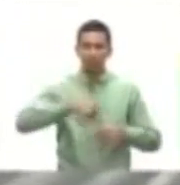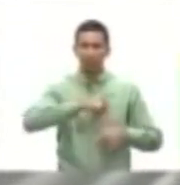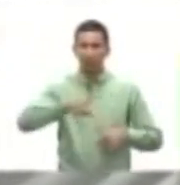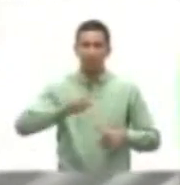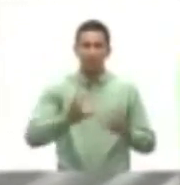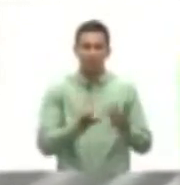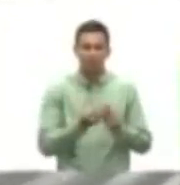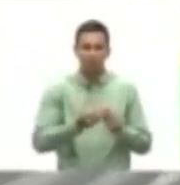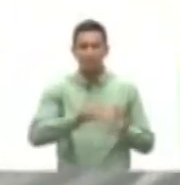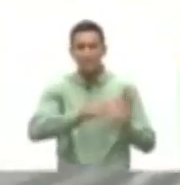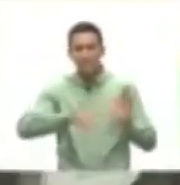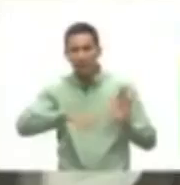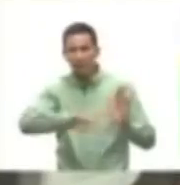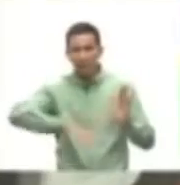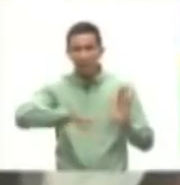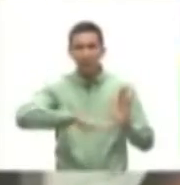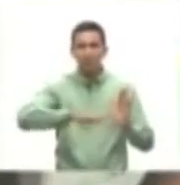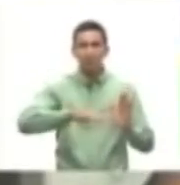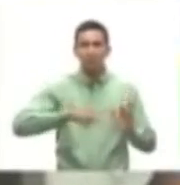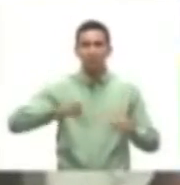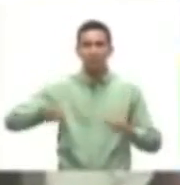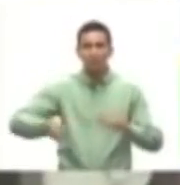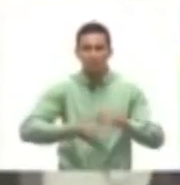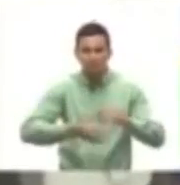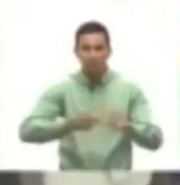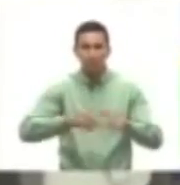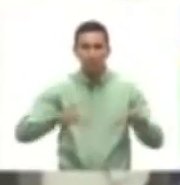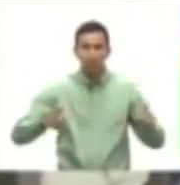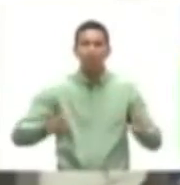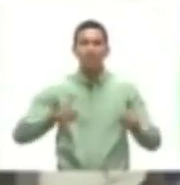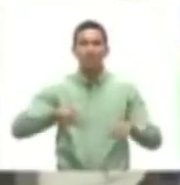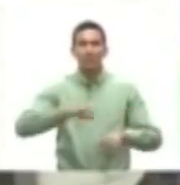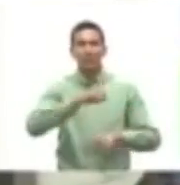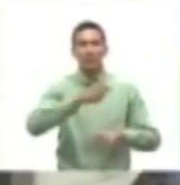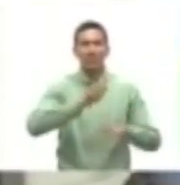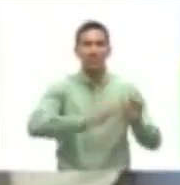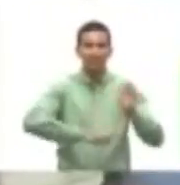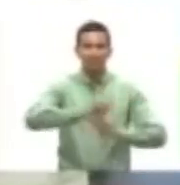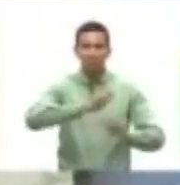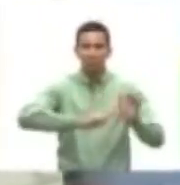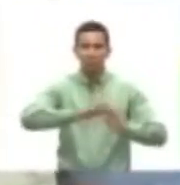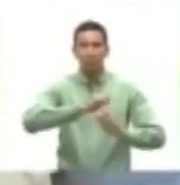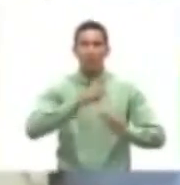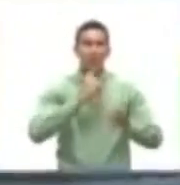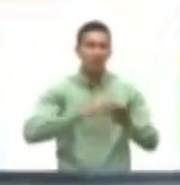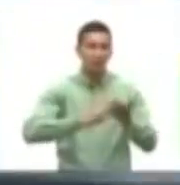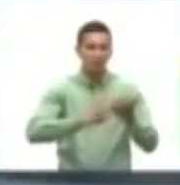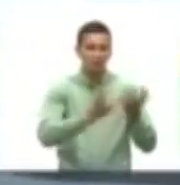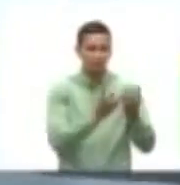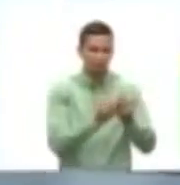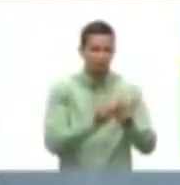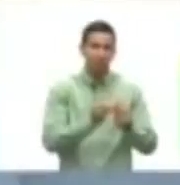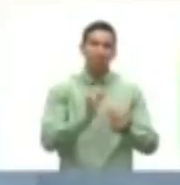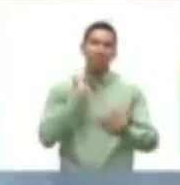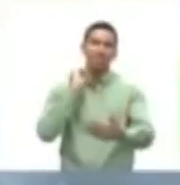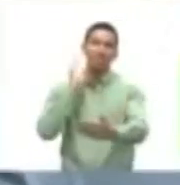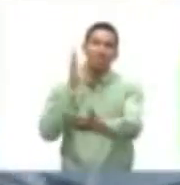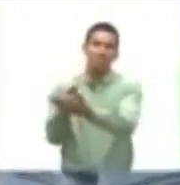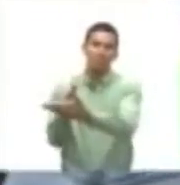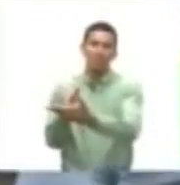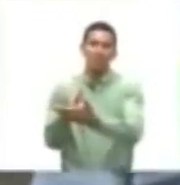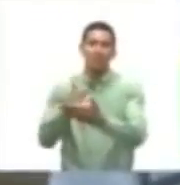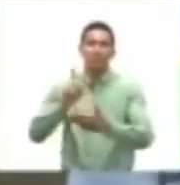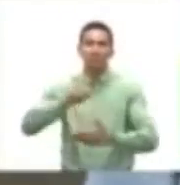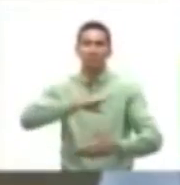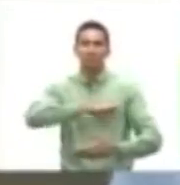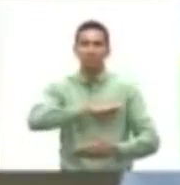Barranquilla, relató a las noticias que con apoyo de la Defensoría del Pueblo, instauraron una demanda en contra del distrito. Una demanda